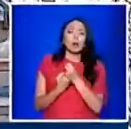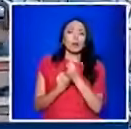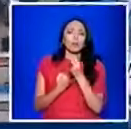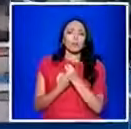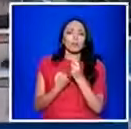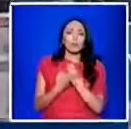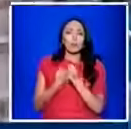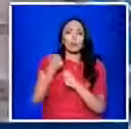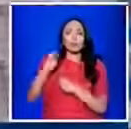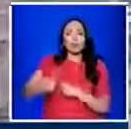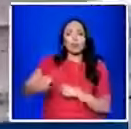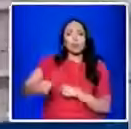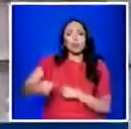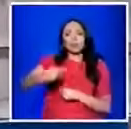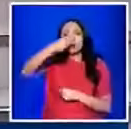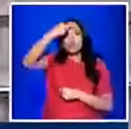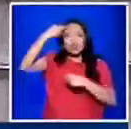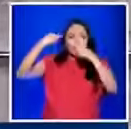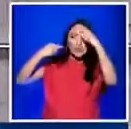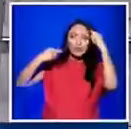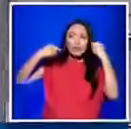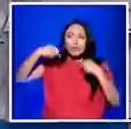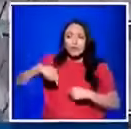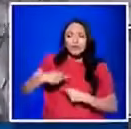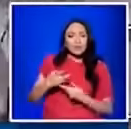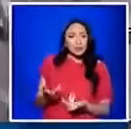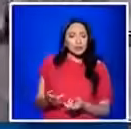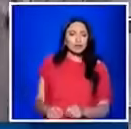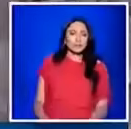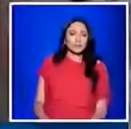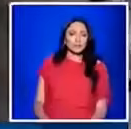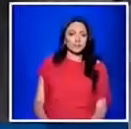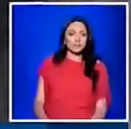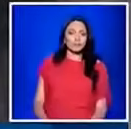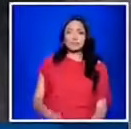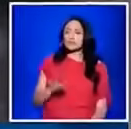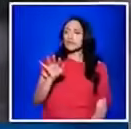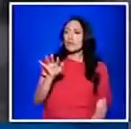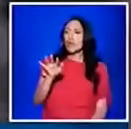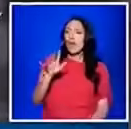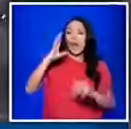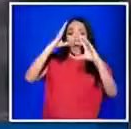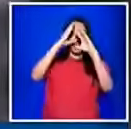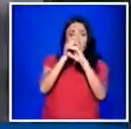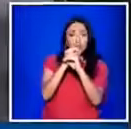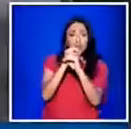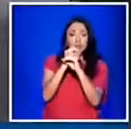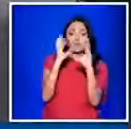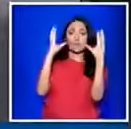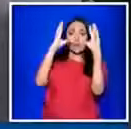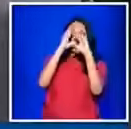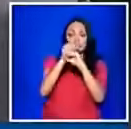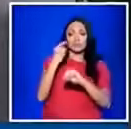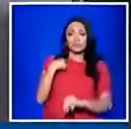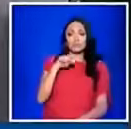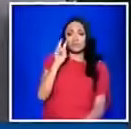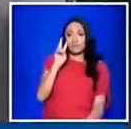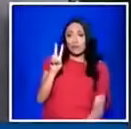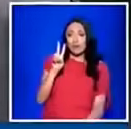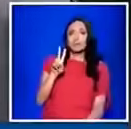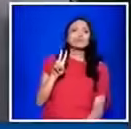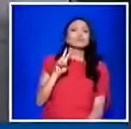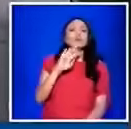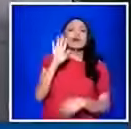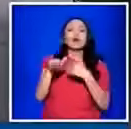diario con el sudor de la frente. Todo eso que en la noche se está viendo que ya vienen a